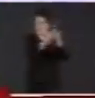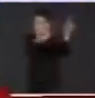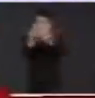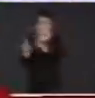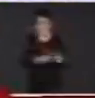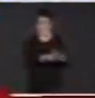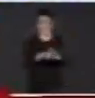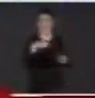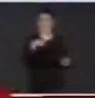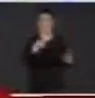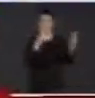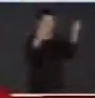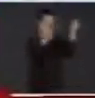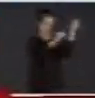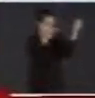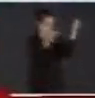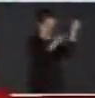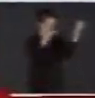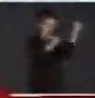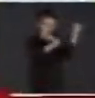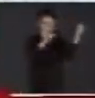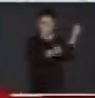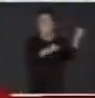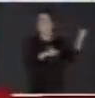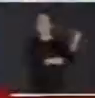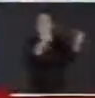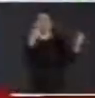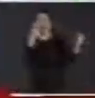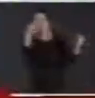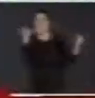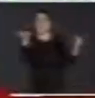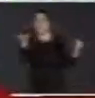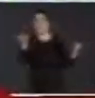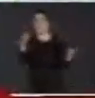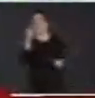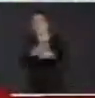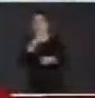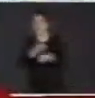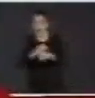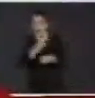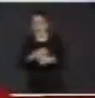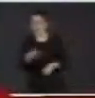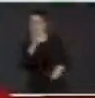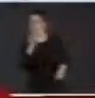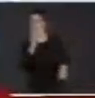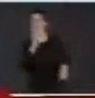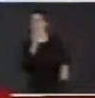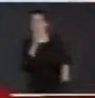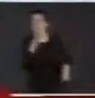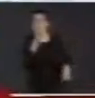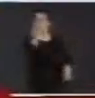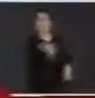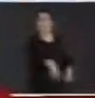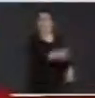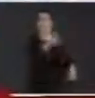bucas clavaré, que se acuerden del currante que los ayudó a crecer. El alcohol al